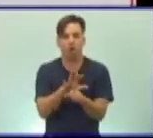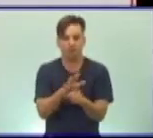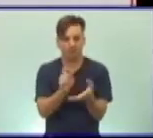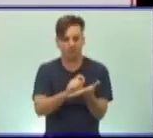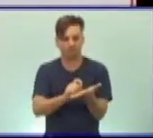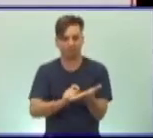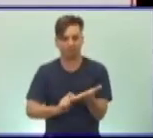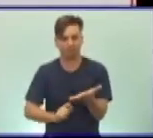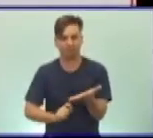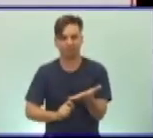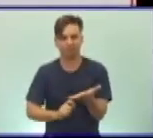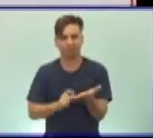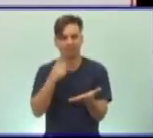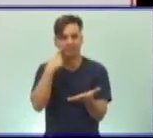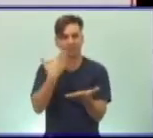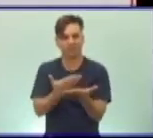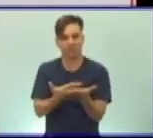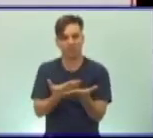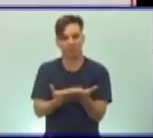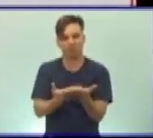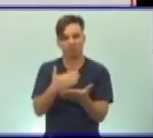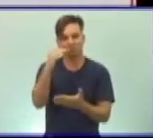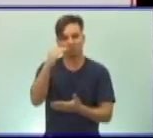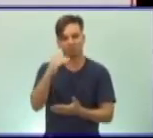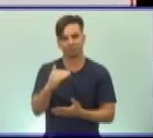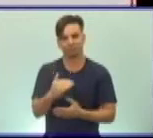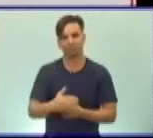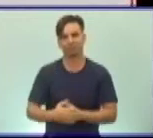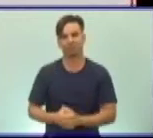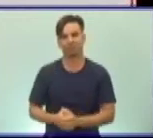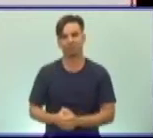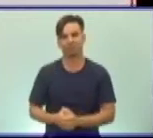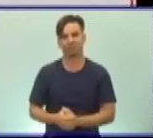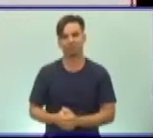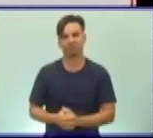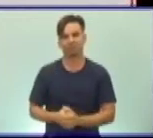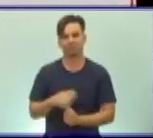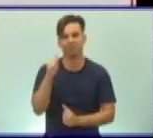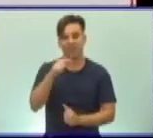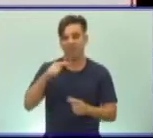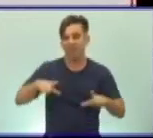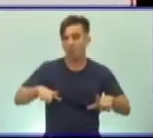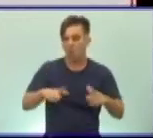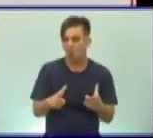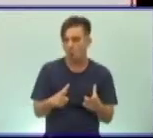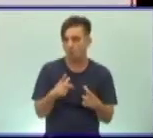escribir la demostración. En los triángulos se cumple que